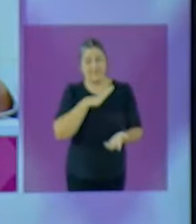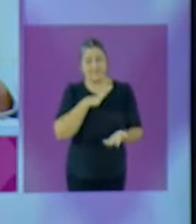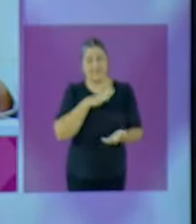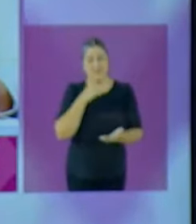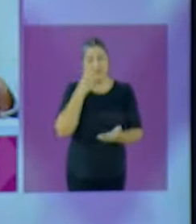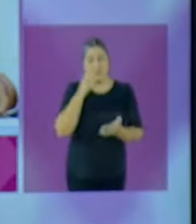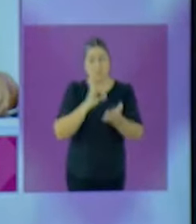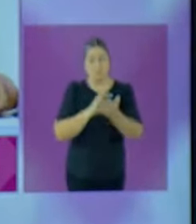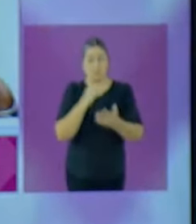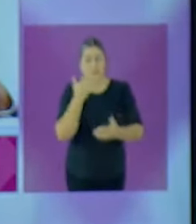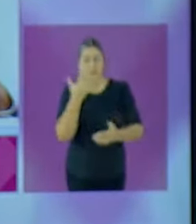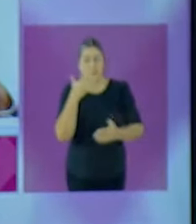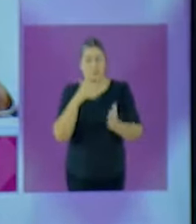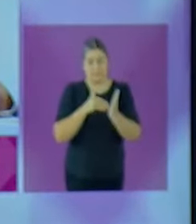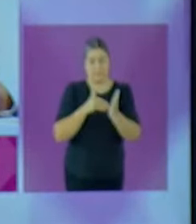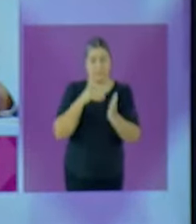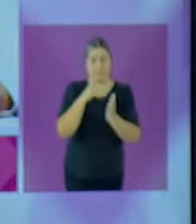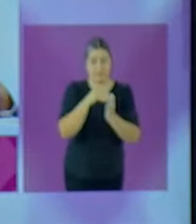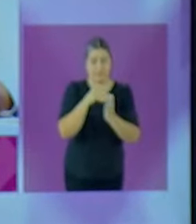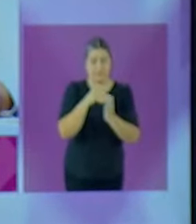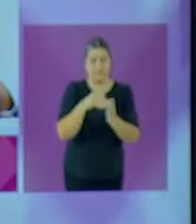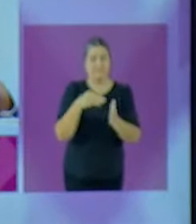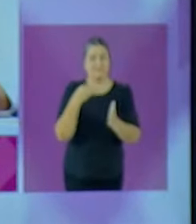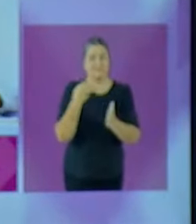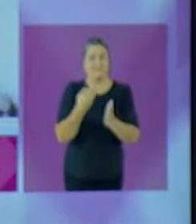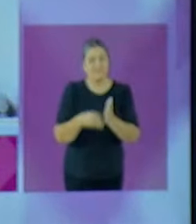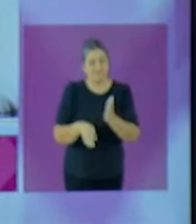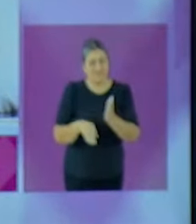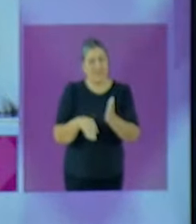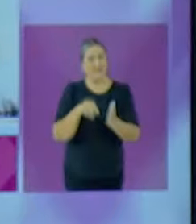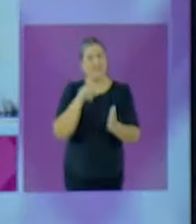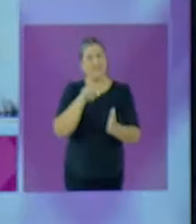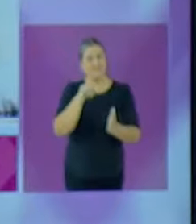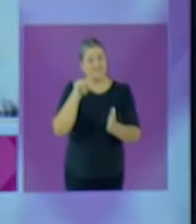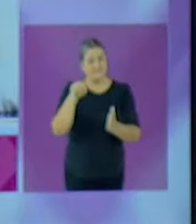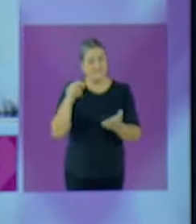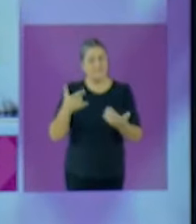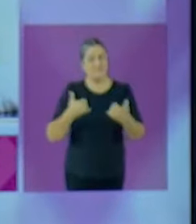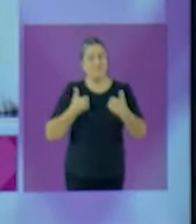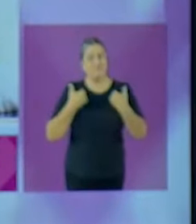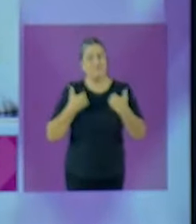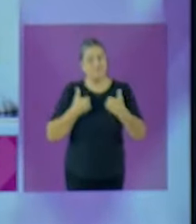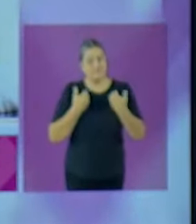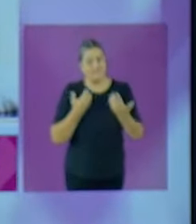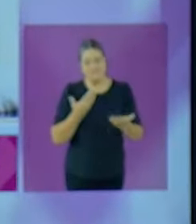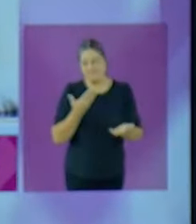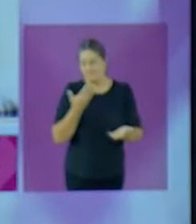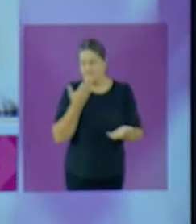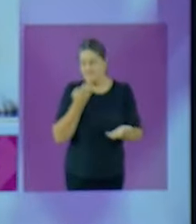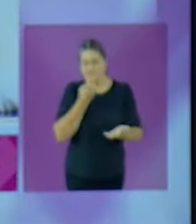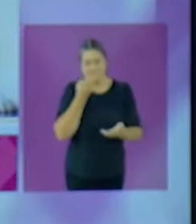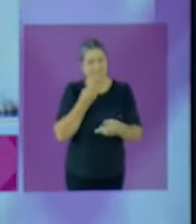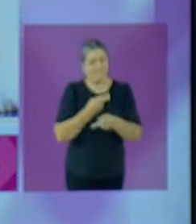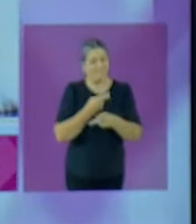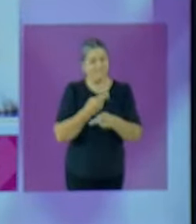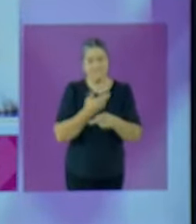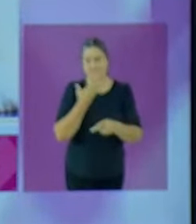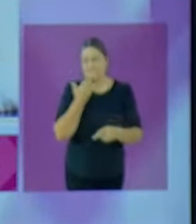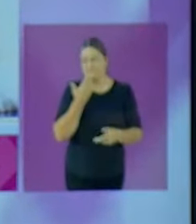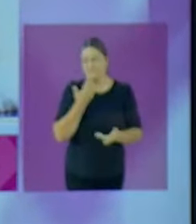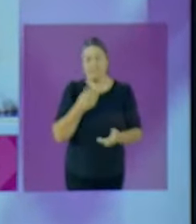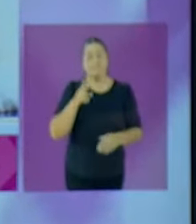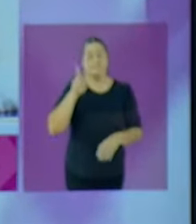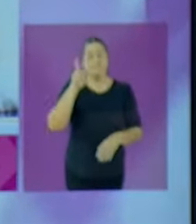nacimiento y un acta de defunción. Y bueno, ya que podemos decir sobre las clases de civismo, más que